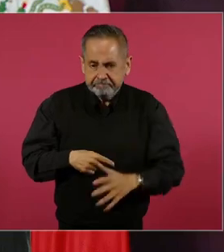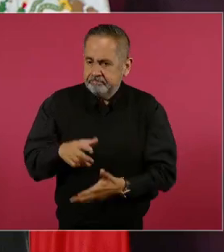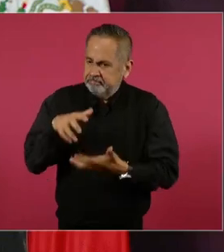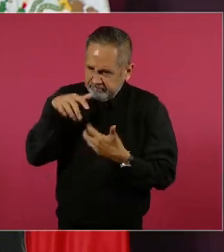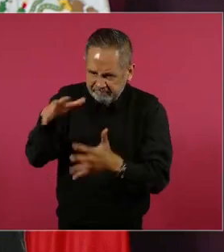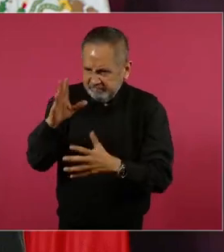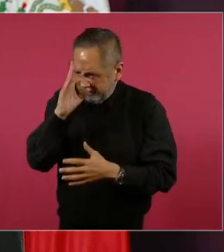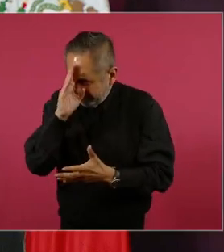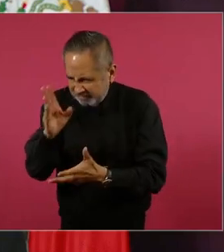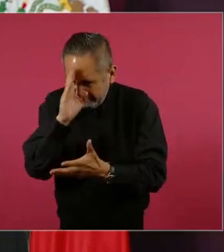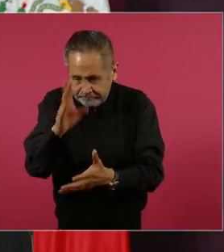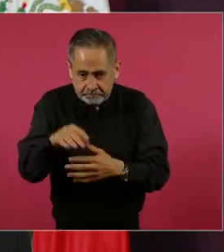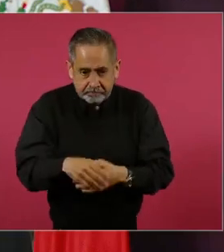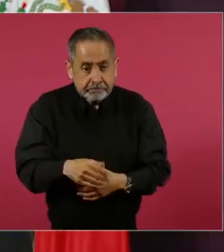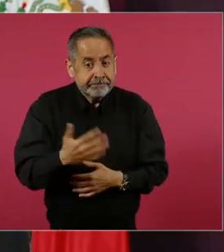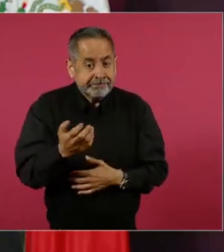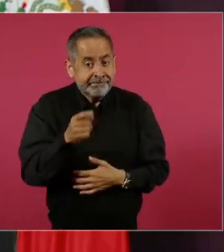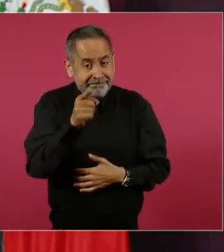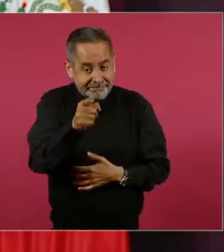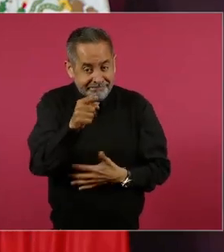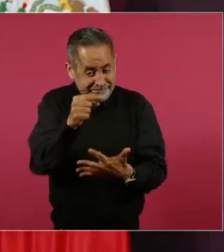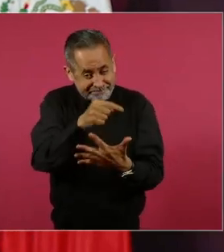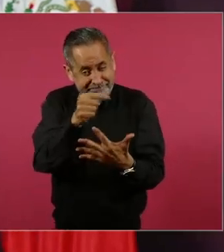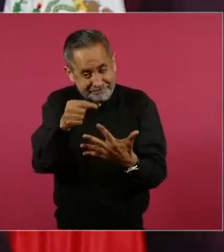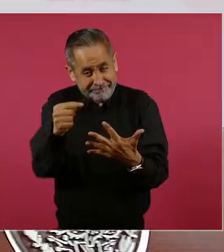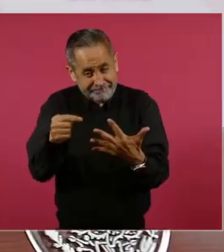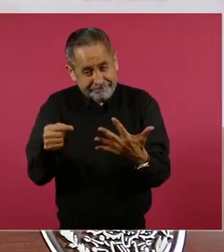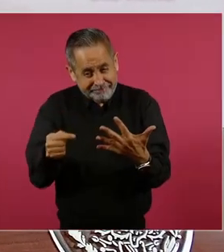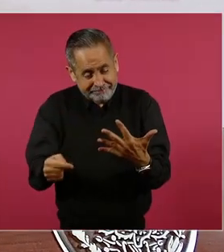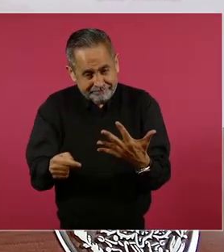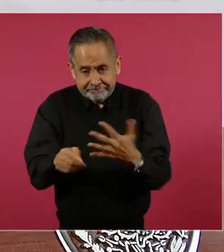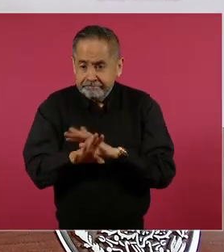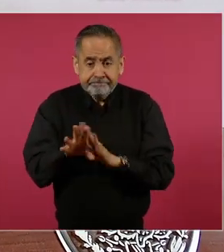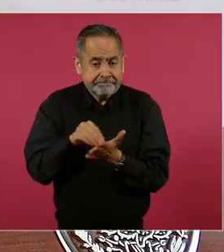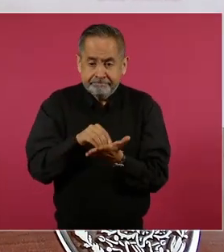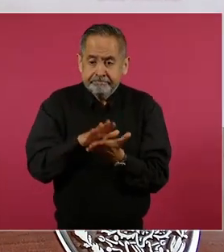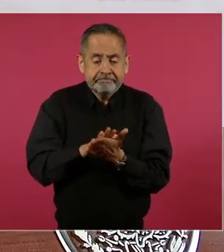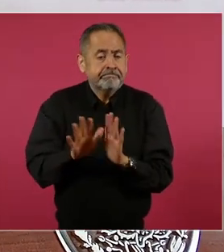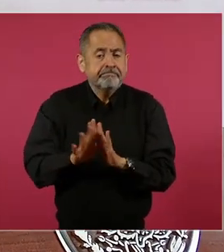Entonces, todo eso ya se estableció,